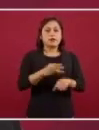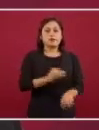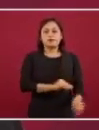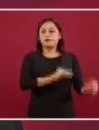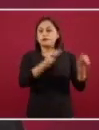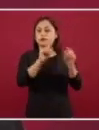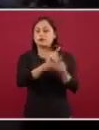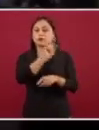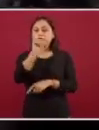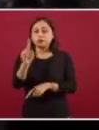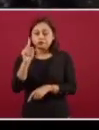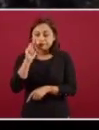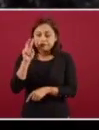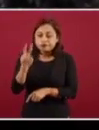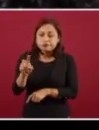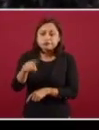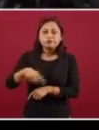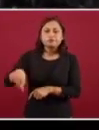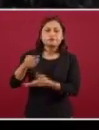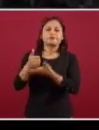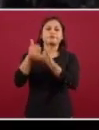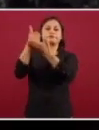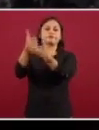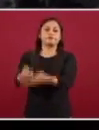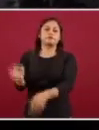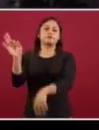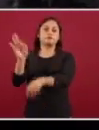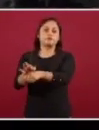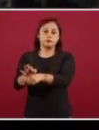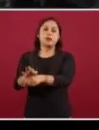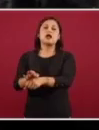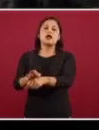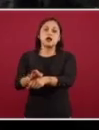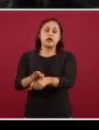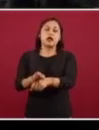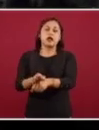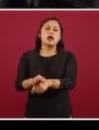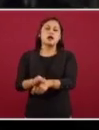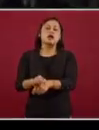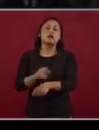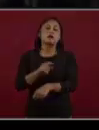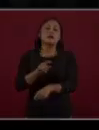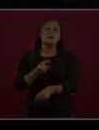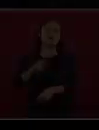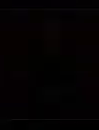auxilio, hay apoyo del gobierno federal, de la Guardia Nacional.